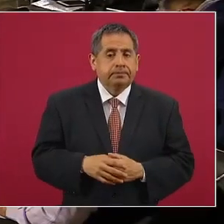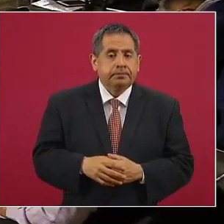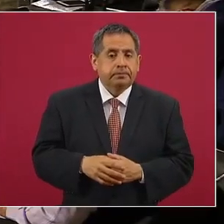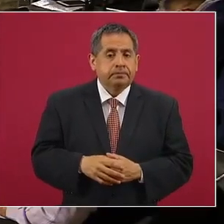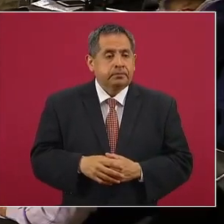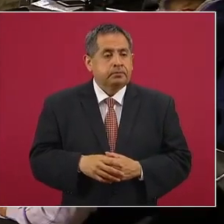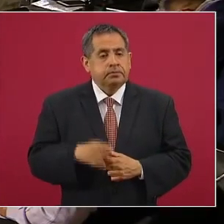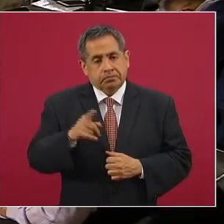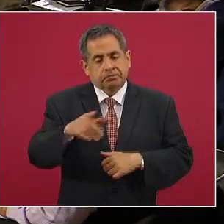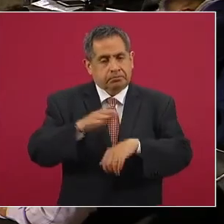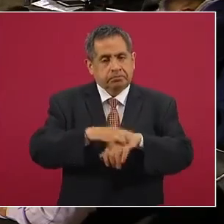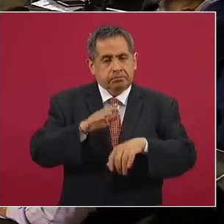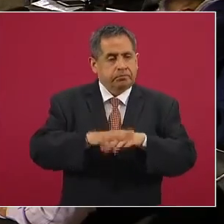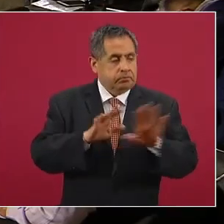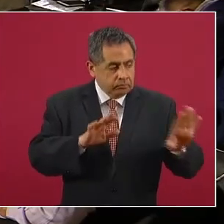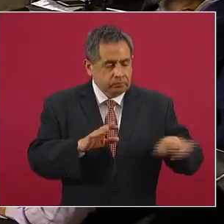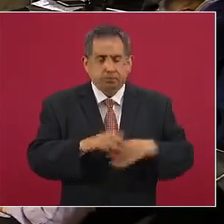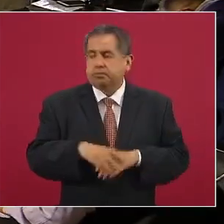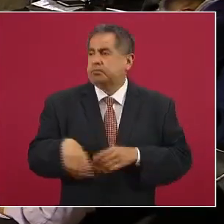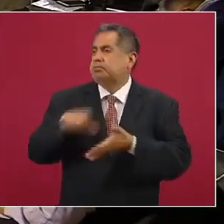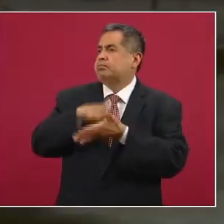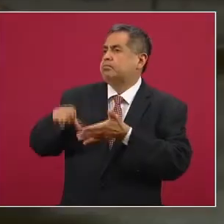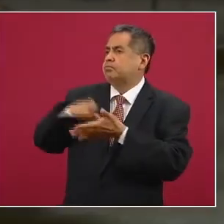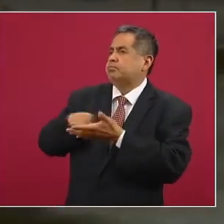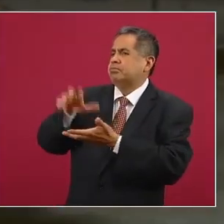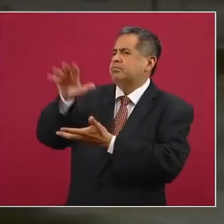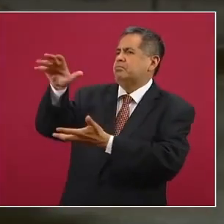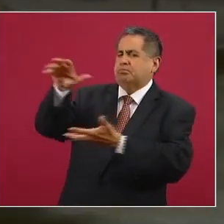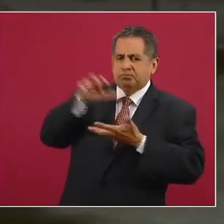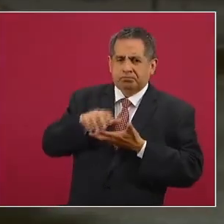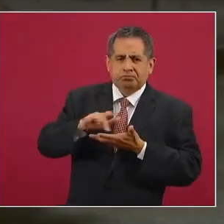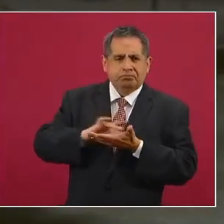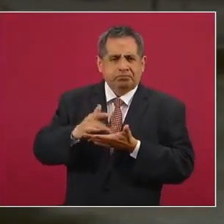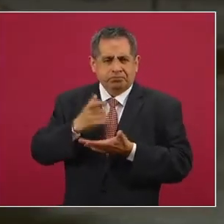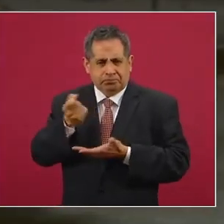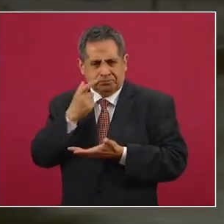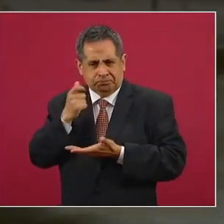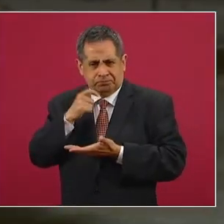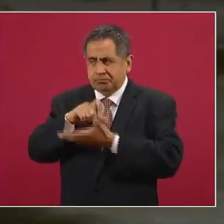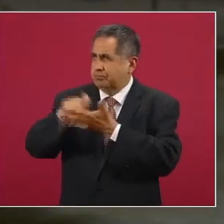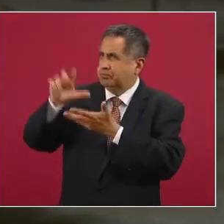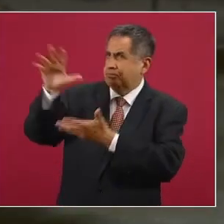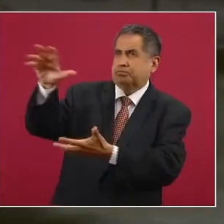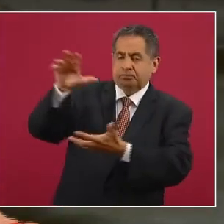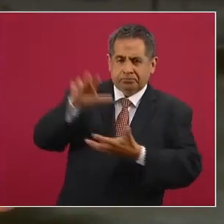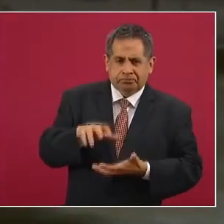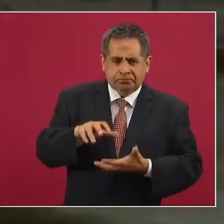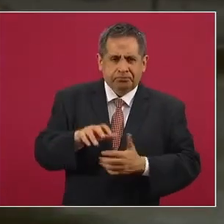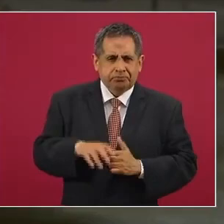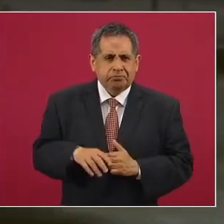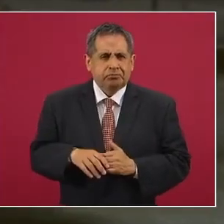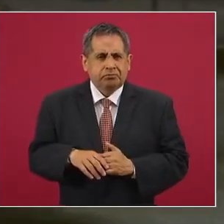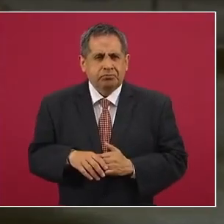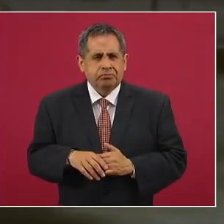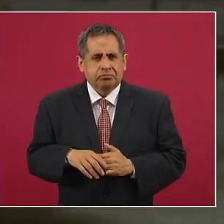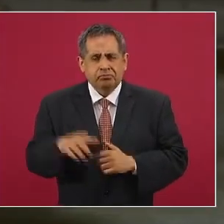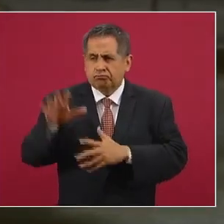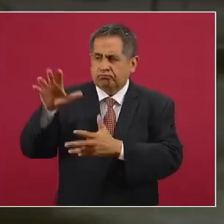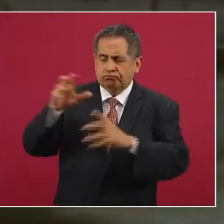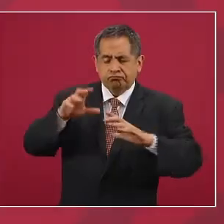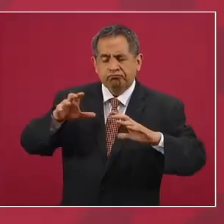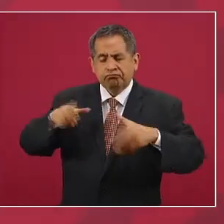se lograron comprar medicamentos, no sé si se el seguro